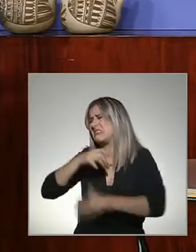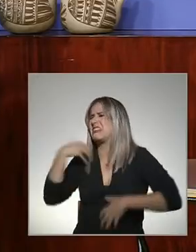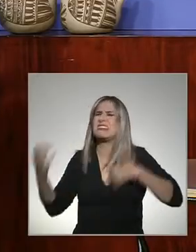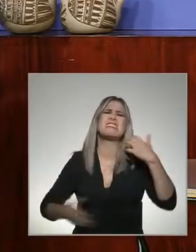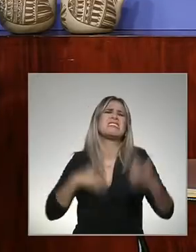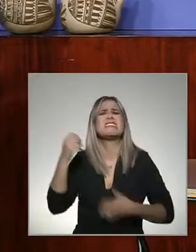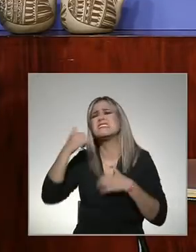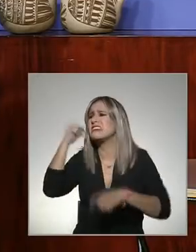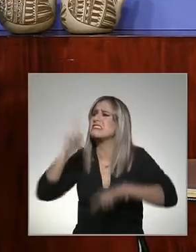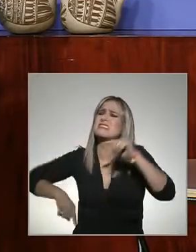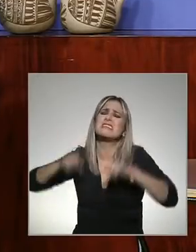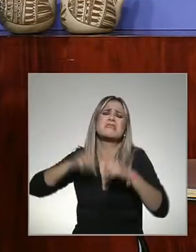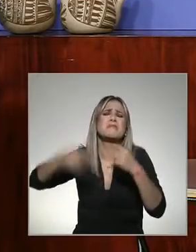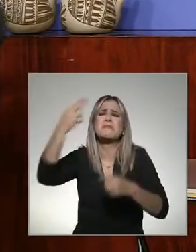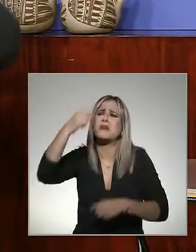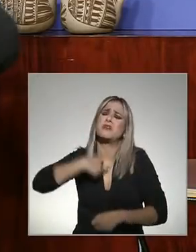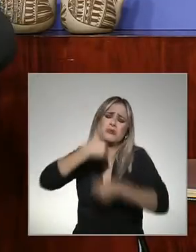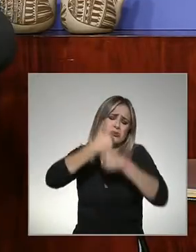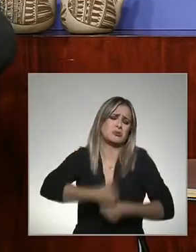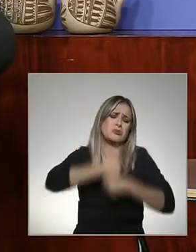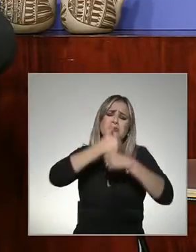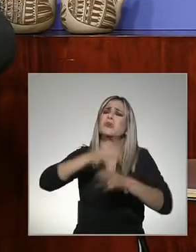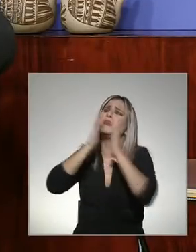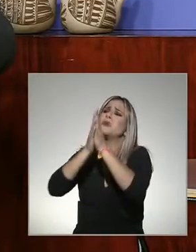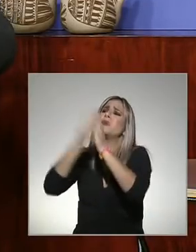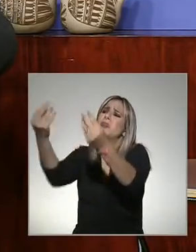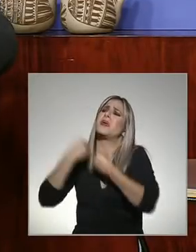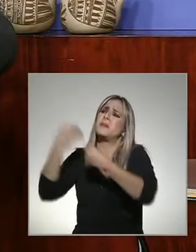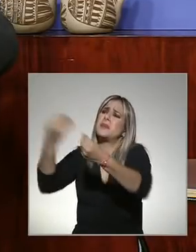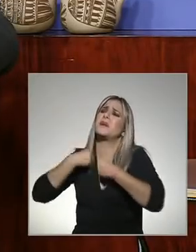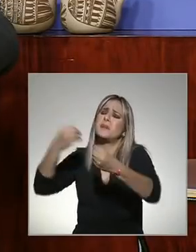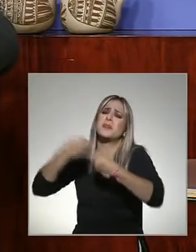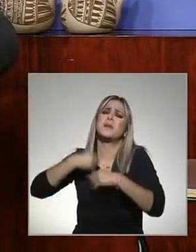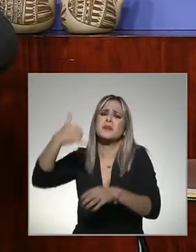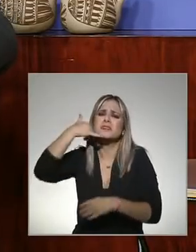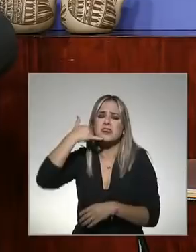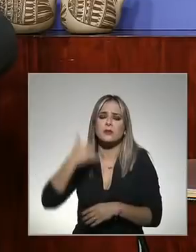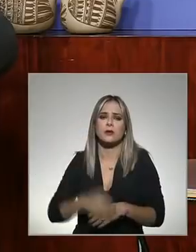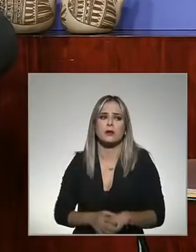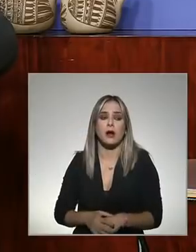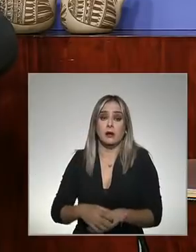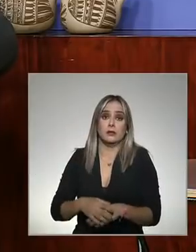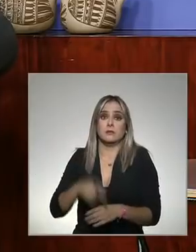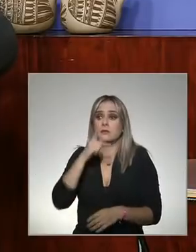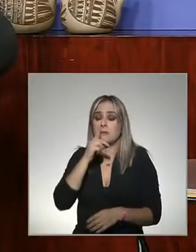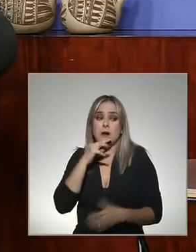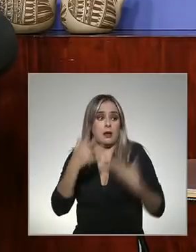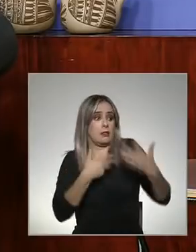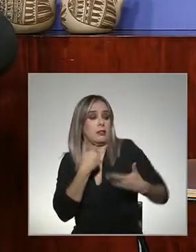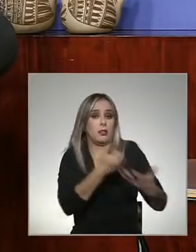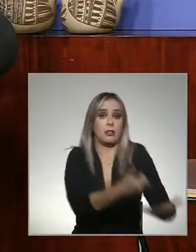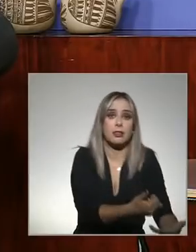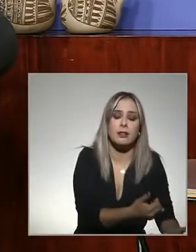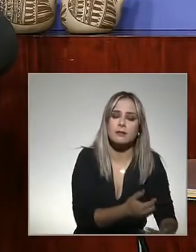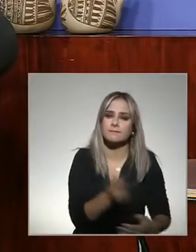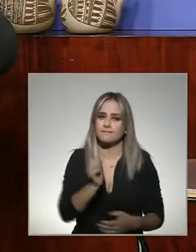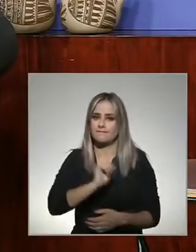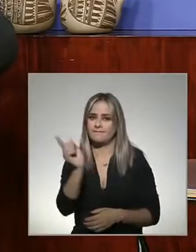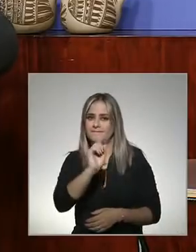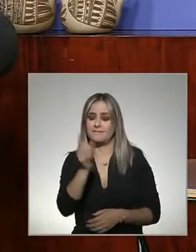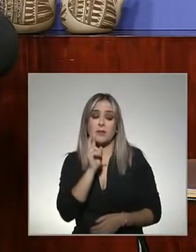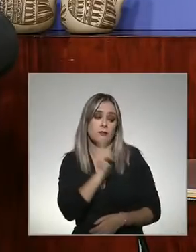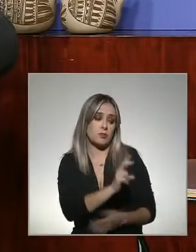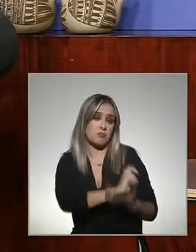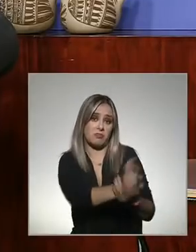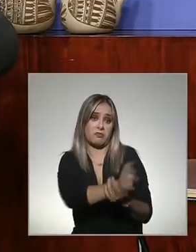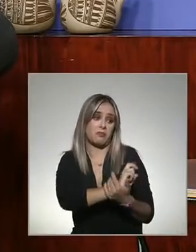está diciendo, mira cómo estoy sufriendo para que tú me des lo que yo quiero. ¿No? Uh-huh. Y yo como papá es, yo tengo que aguantar esa tolerancia, porque él